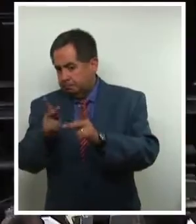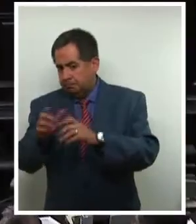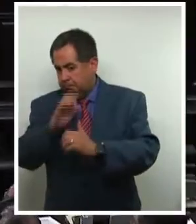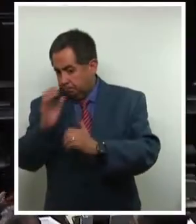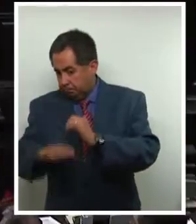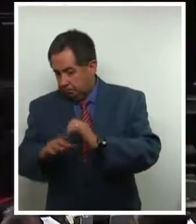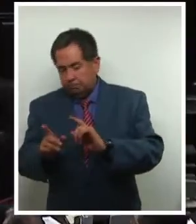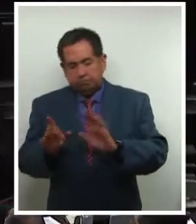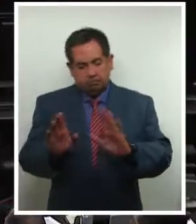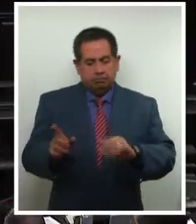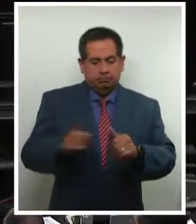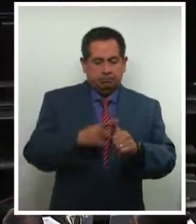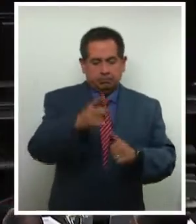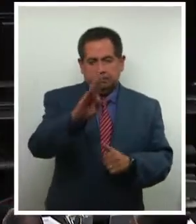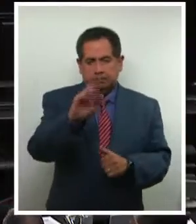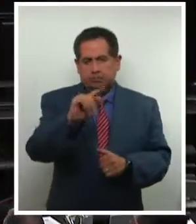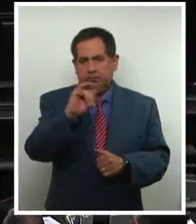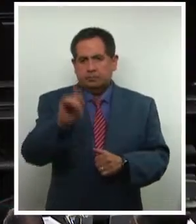discutido.